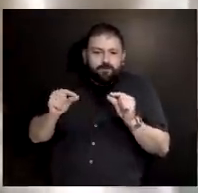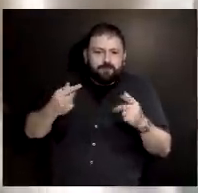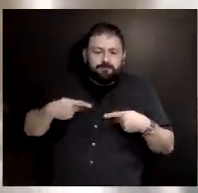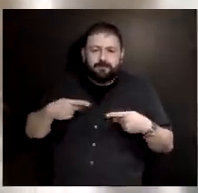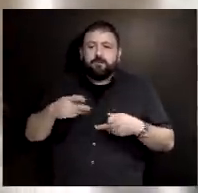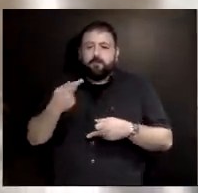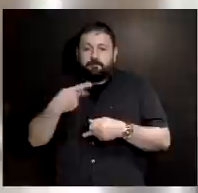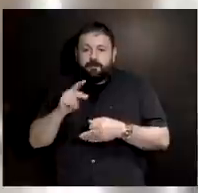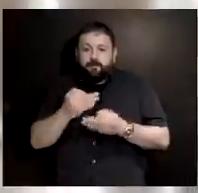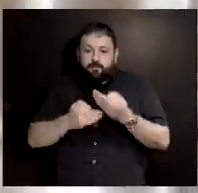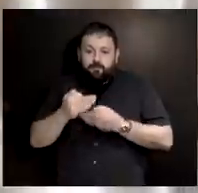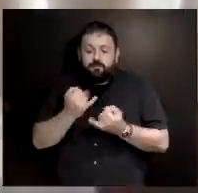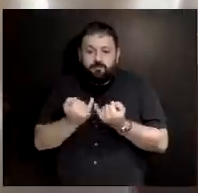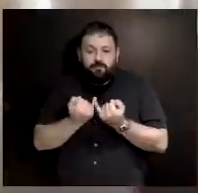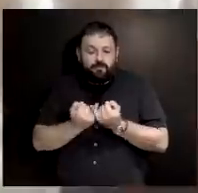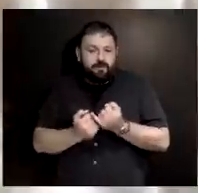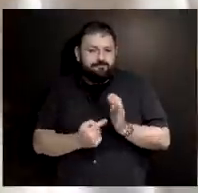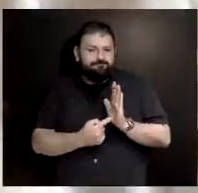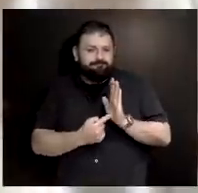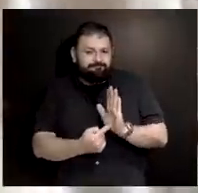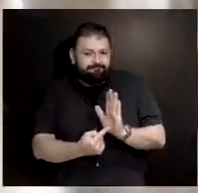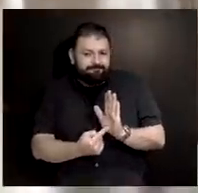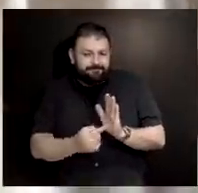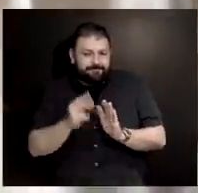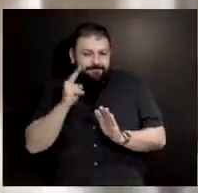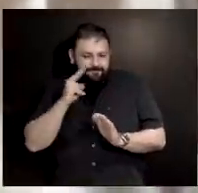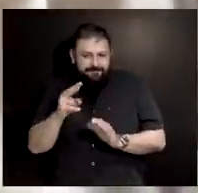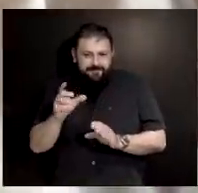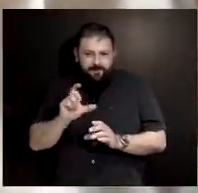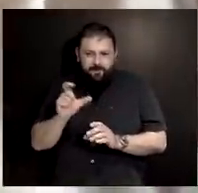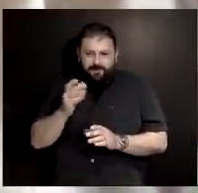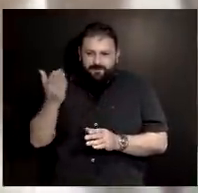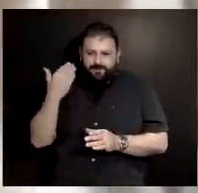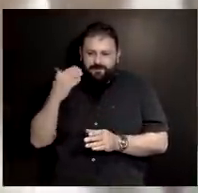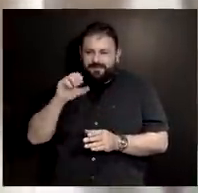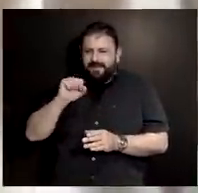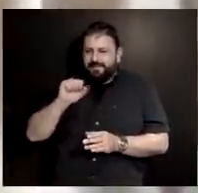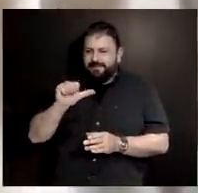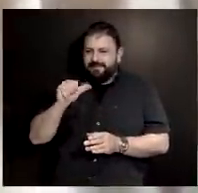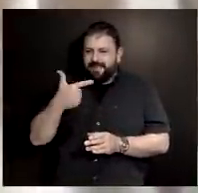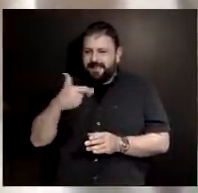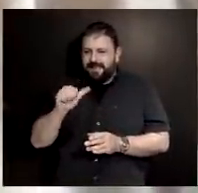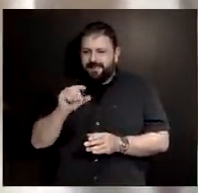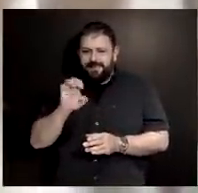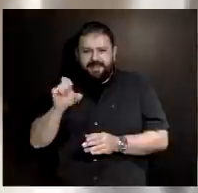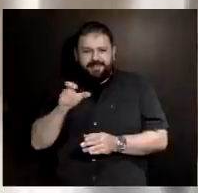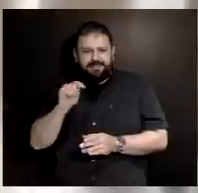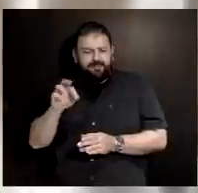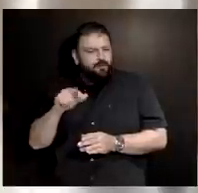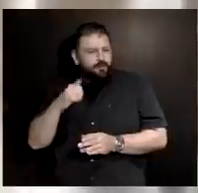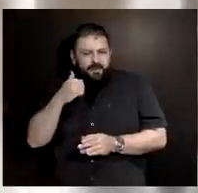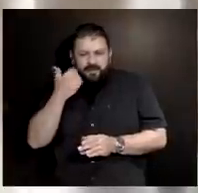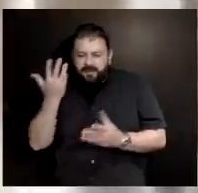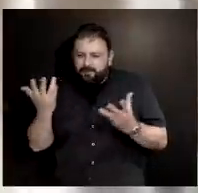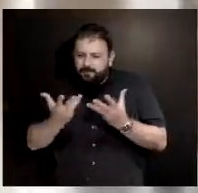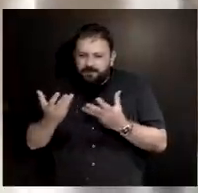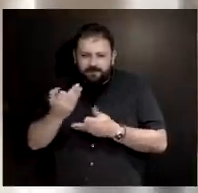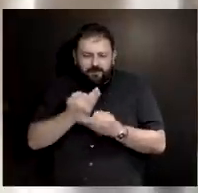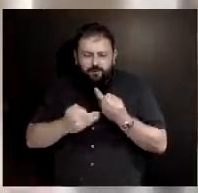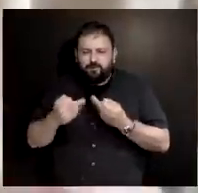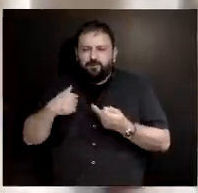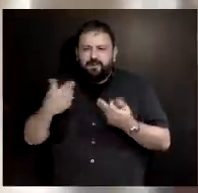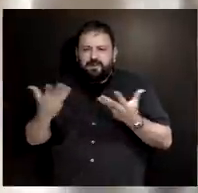repitiendo la presencia de, obviamente, la saga de éxito que hicimos de los rallies. Queremos lograr algo similar, queremos que todos de alguna